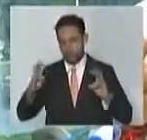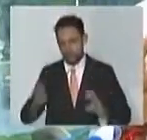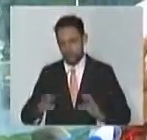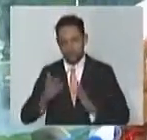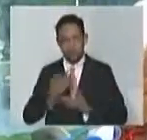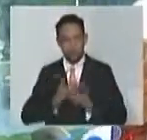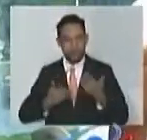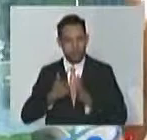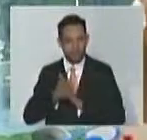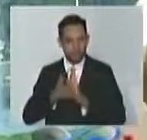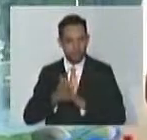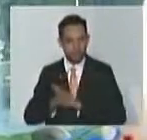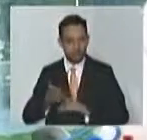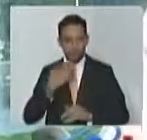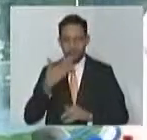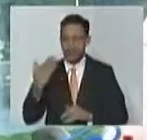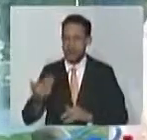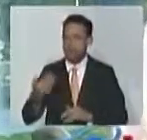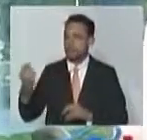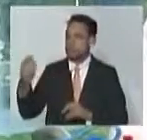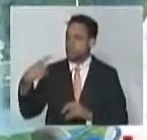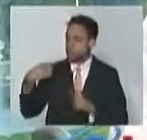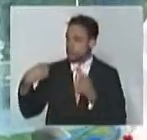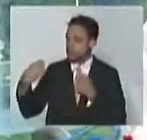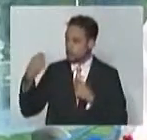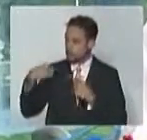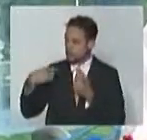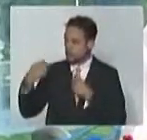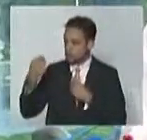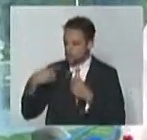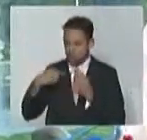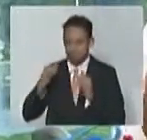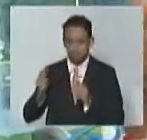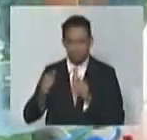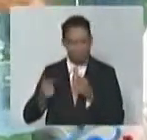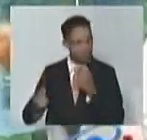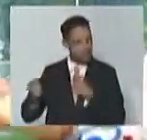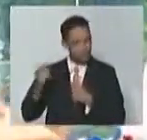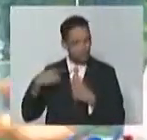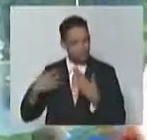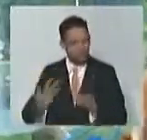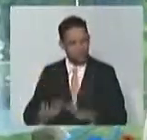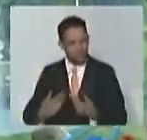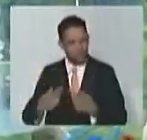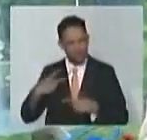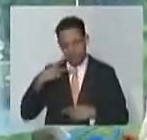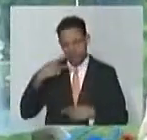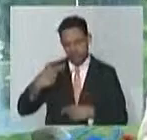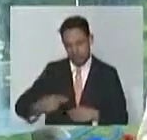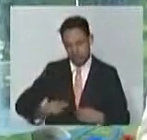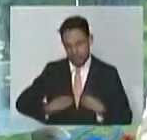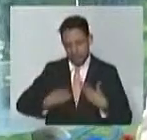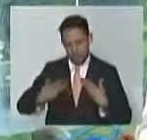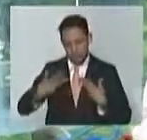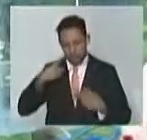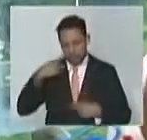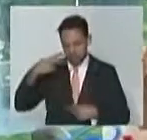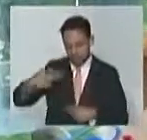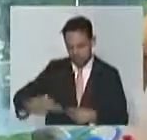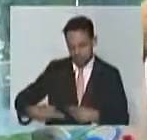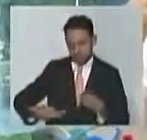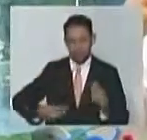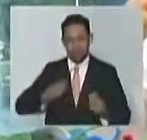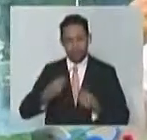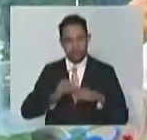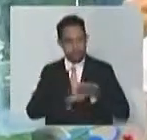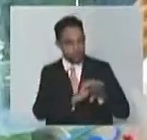ustedes, gracias a sus preguntas, a sus interrogatorios, a las historias clínicas que nosotros tenemos en la consulta, e